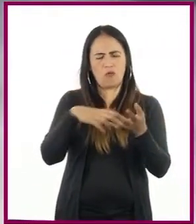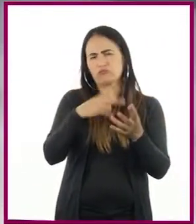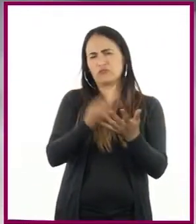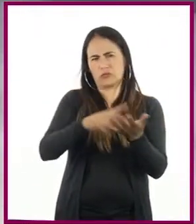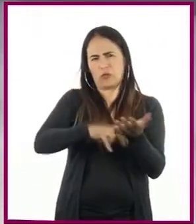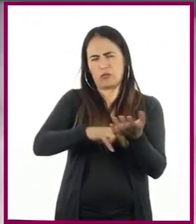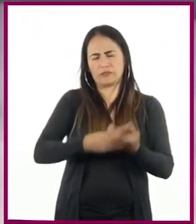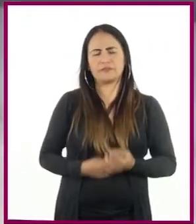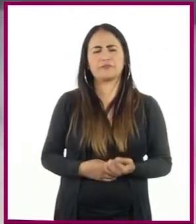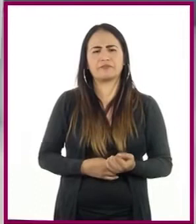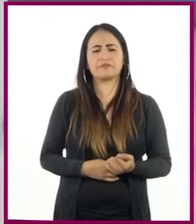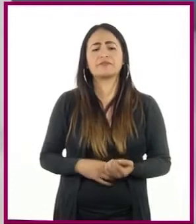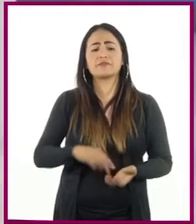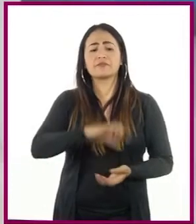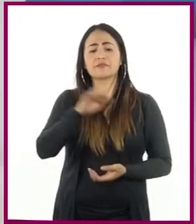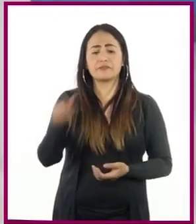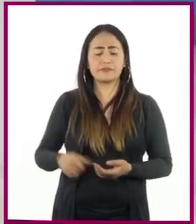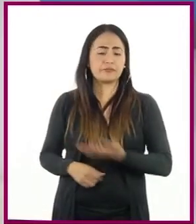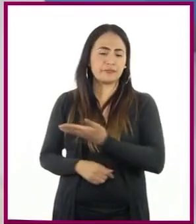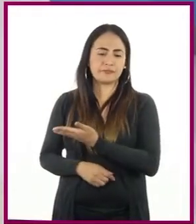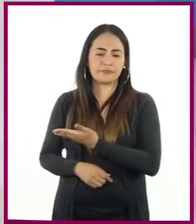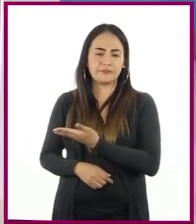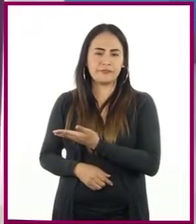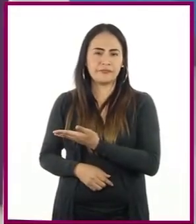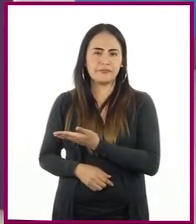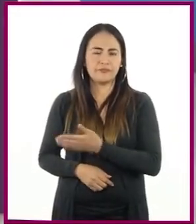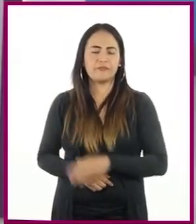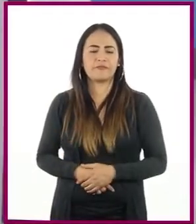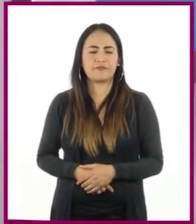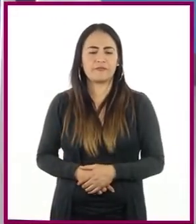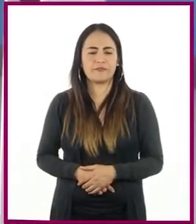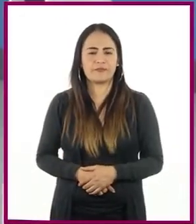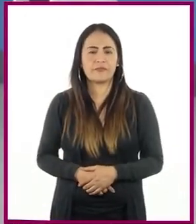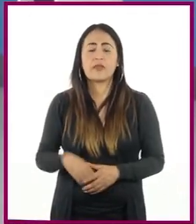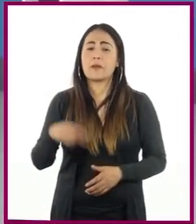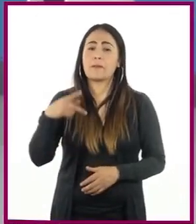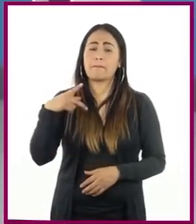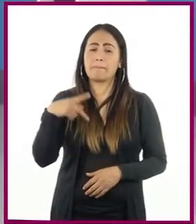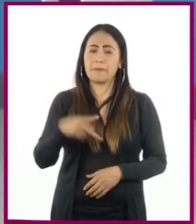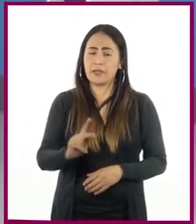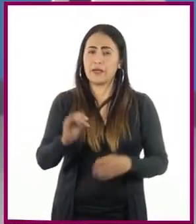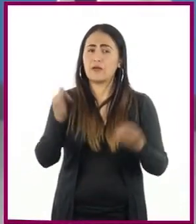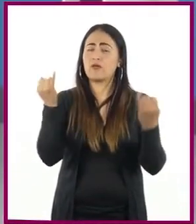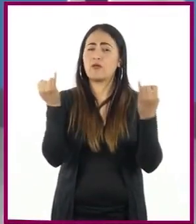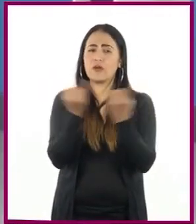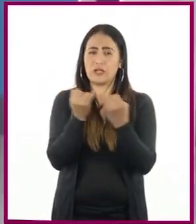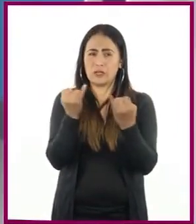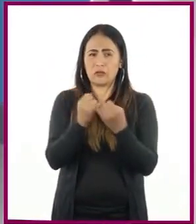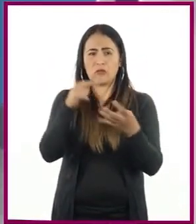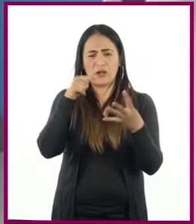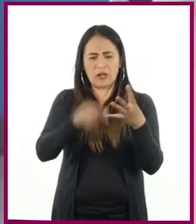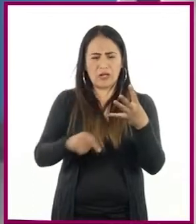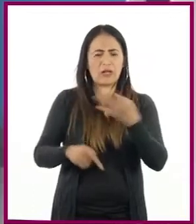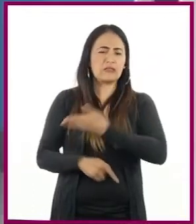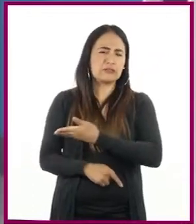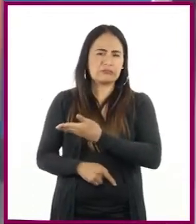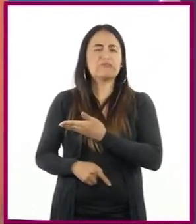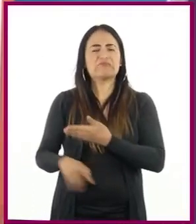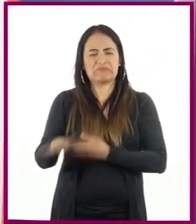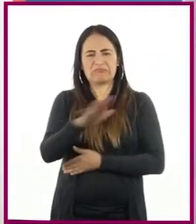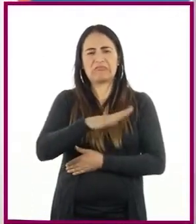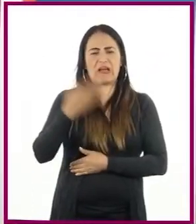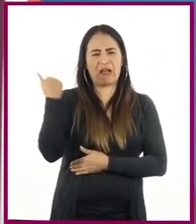en un proceso más grande de descolonización de Asia. Sin embargo, también estaba enmarcado en el contexto de la Guerra